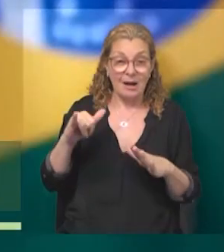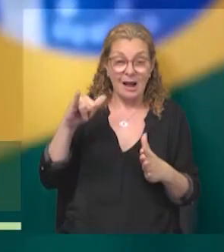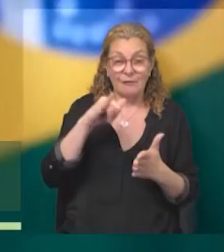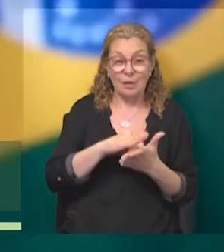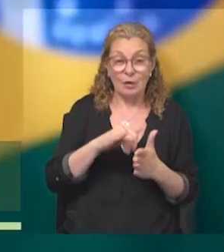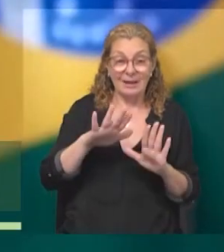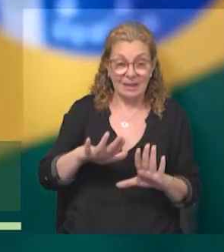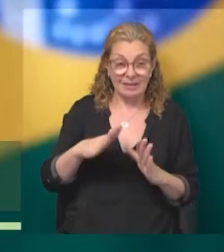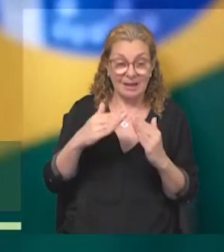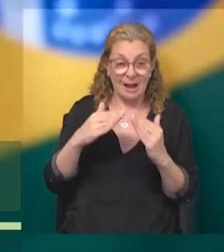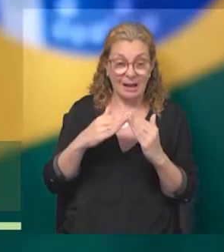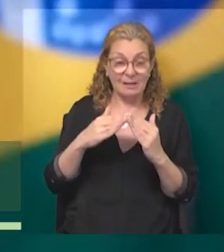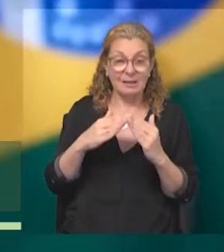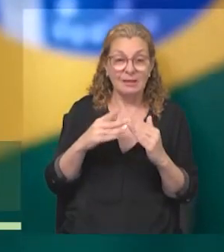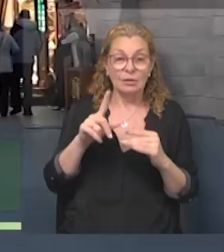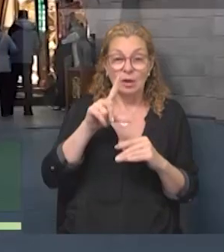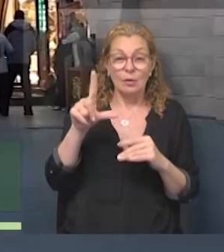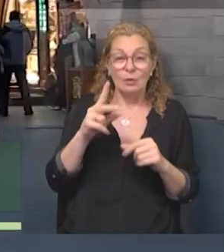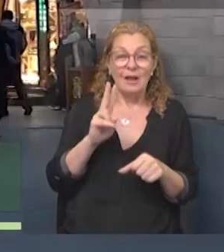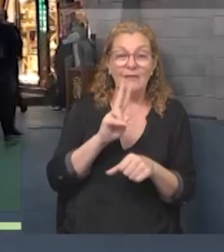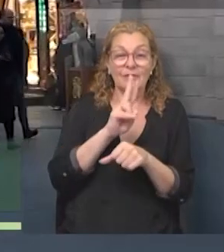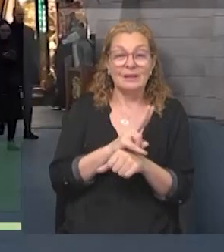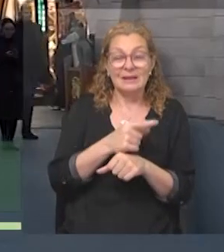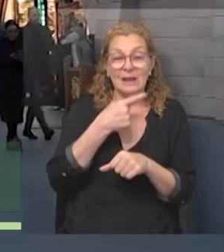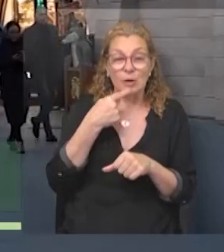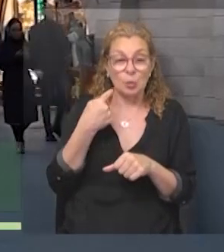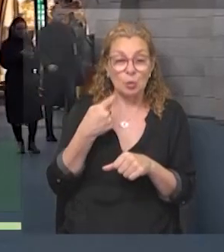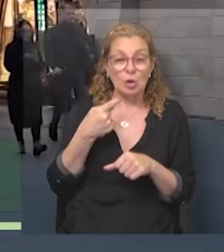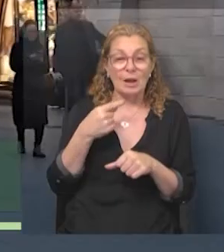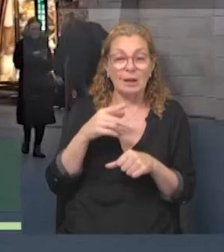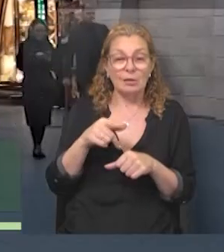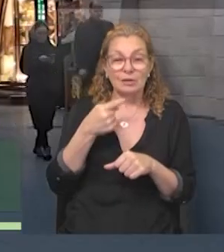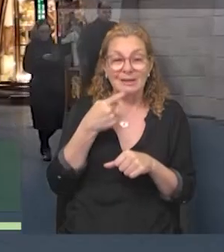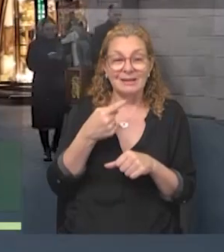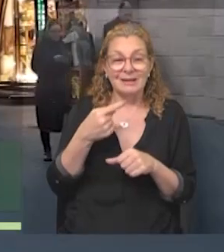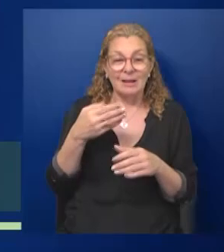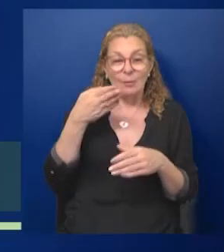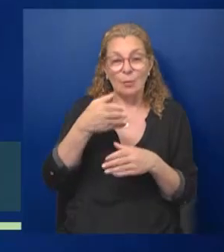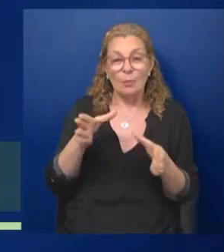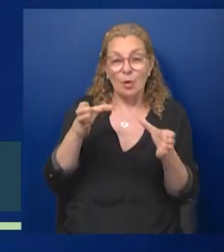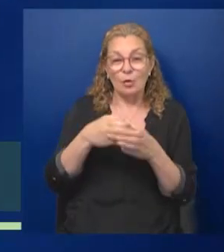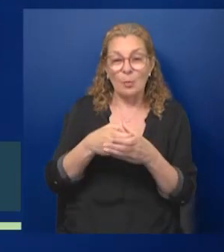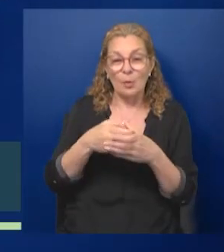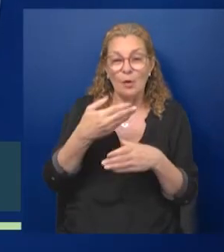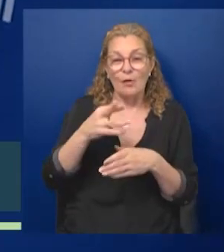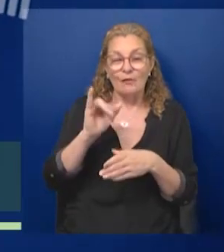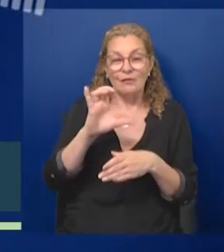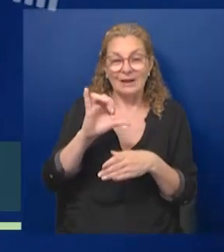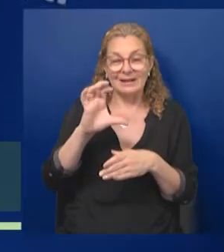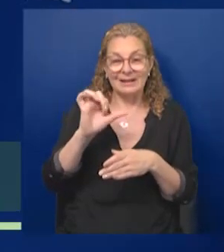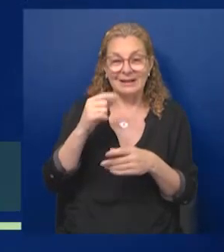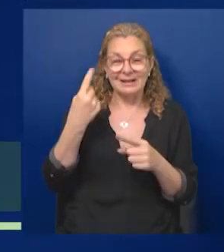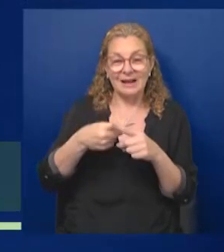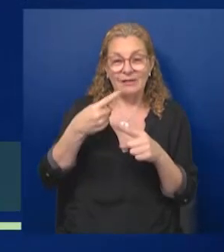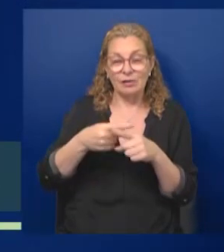larga duración por lo que Lula canceló su visita a la ciudad rusa de ká donde tenía que asistir a la Cumbre de los bricks que se celebrará del